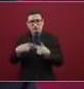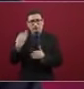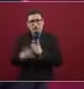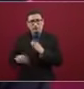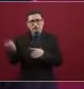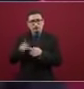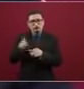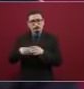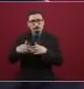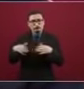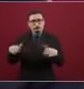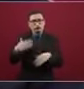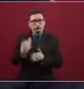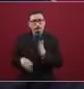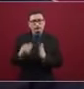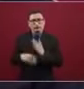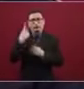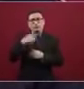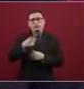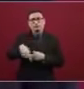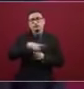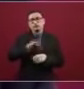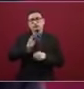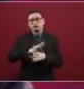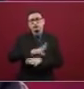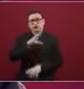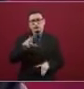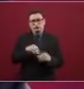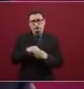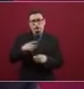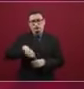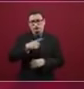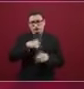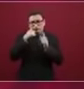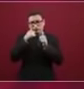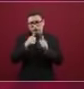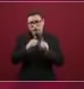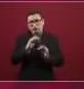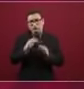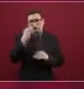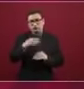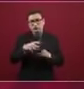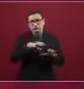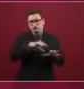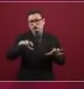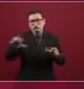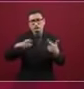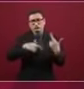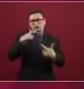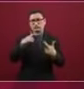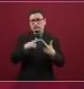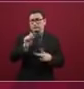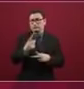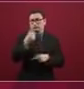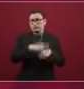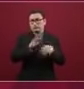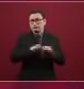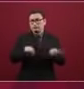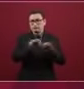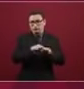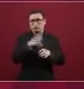para cubrirlas en los términos que ya atendemos las 21 regiones prioritarias. Por eso, para nosotros